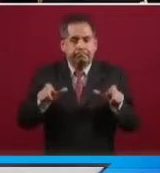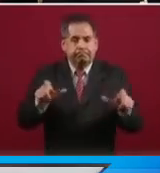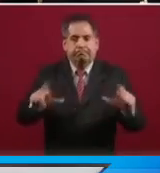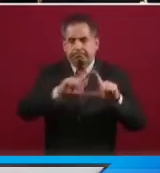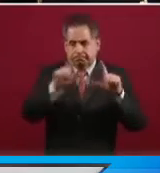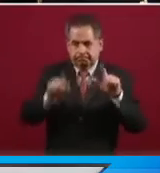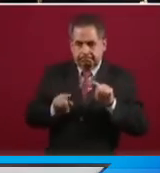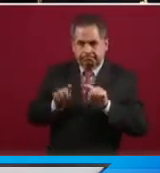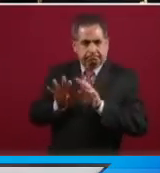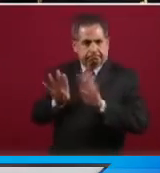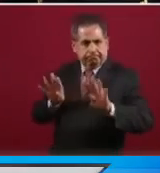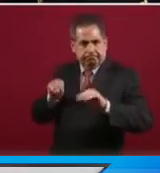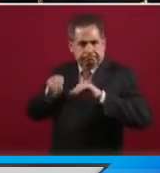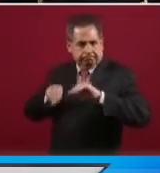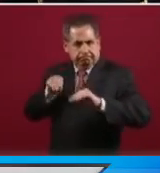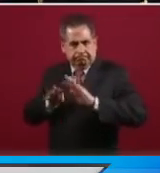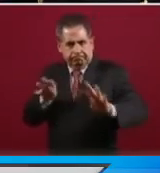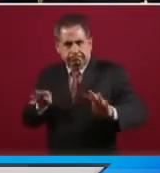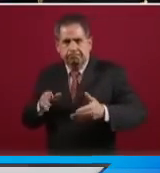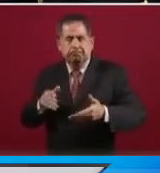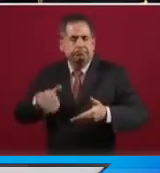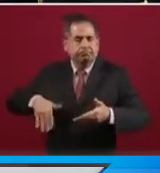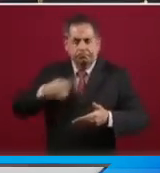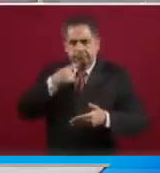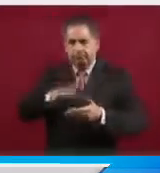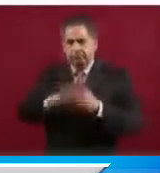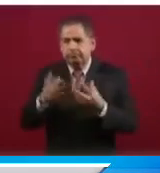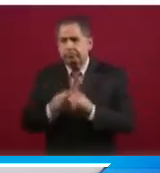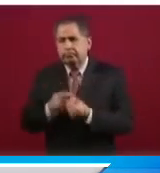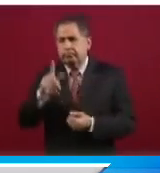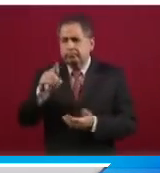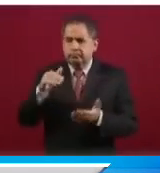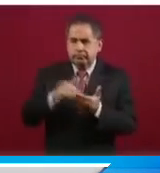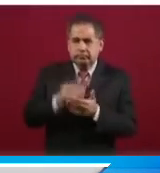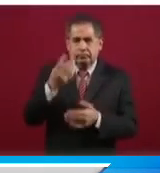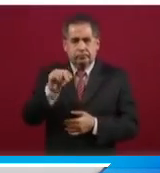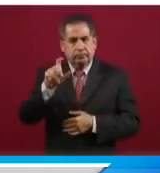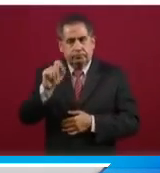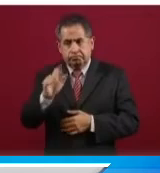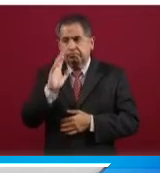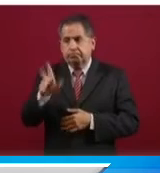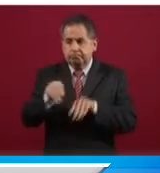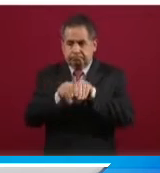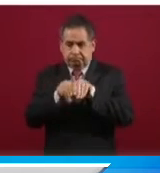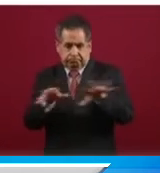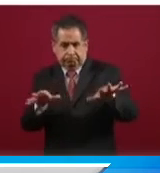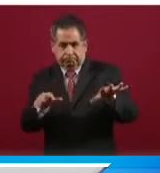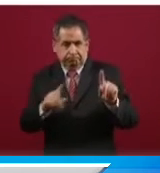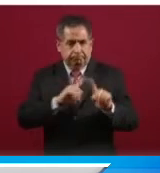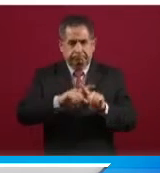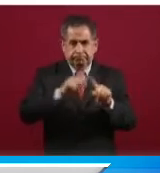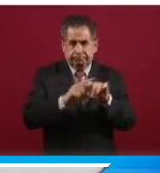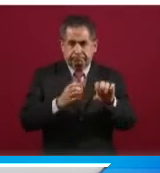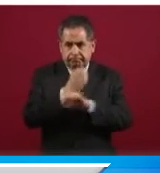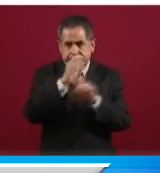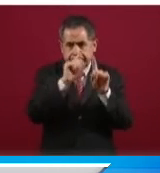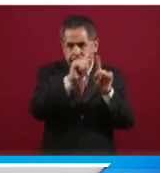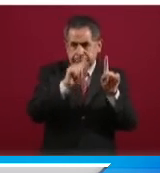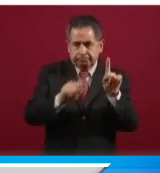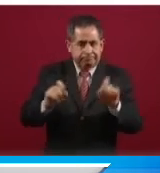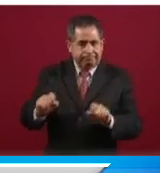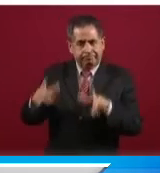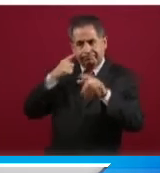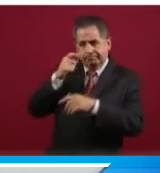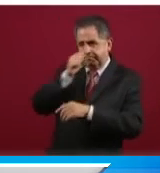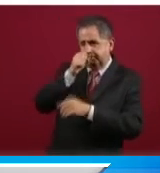de esta institución en cada uno de los estados del país, que será representante y coordinará todos los operativos de su zona. Desde el pasado 1